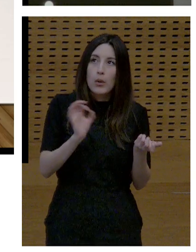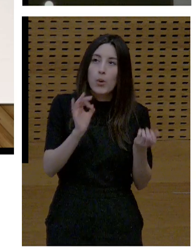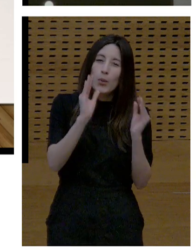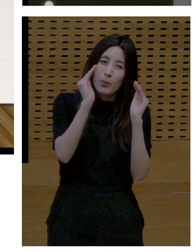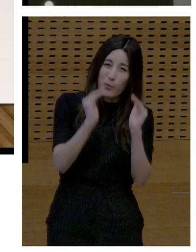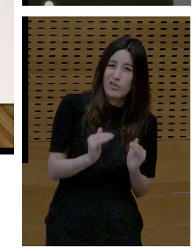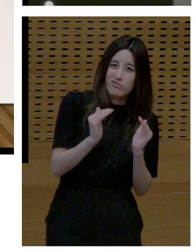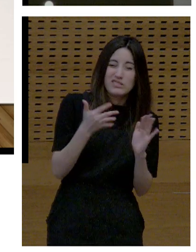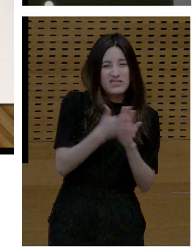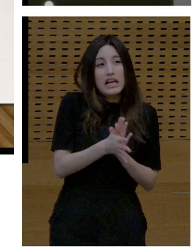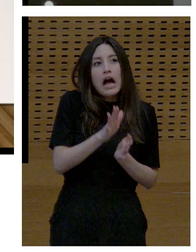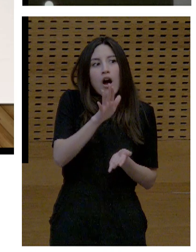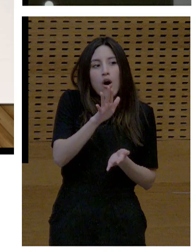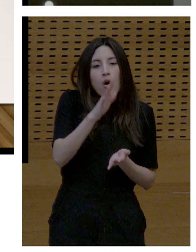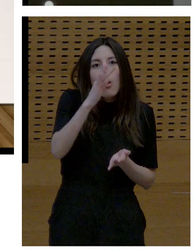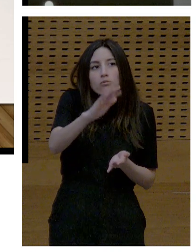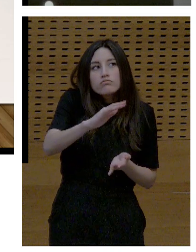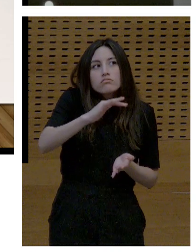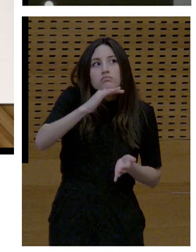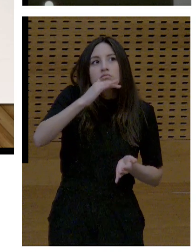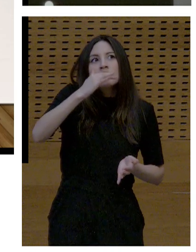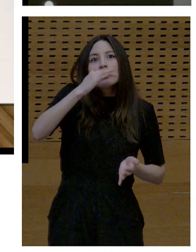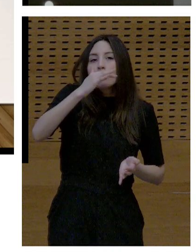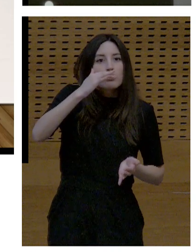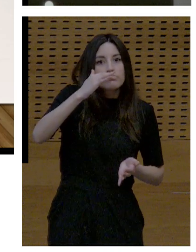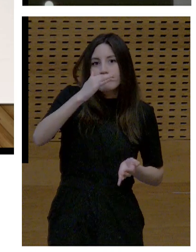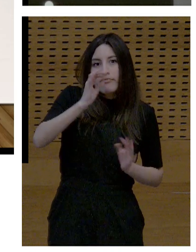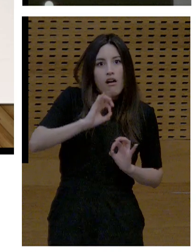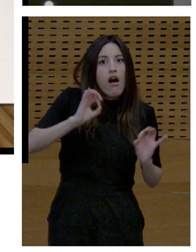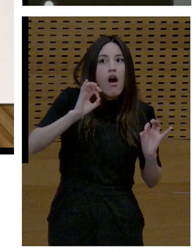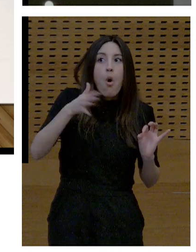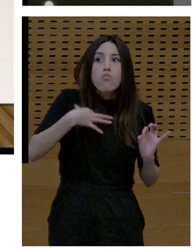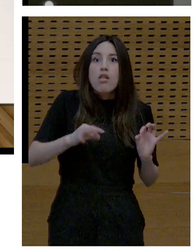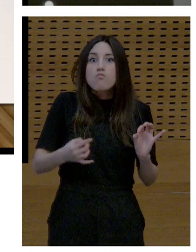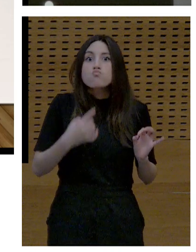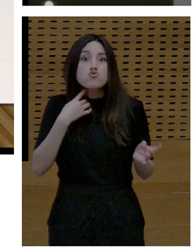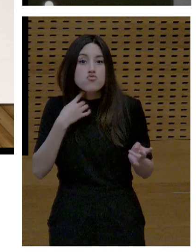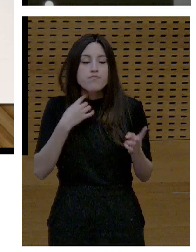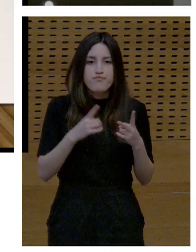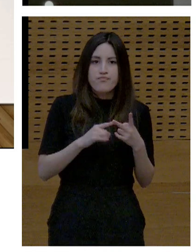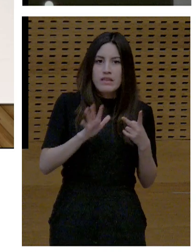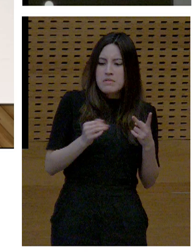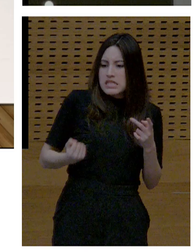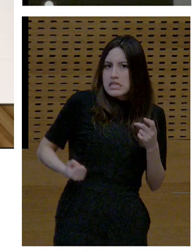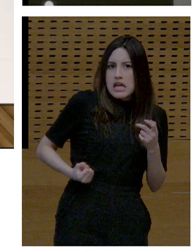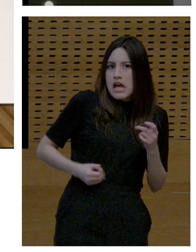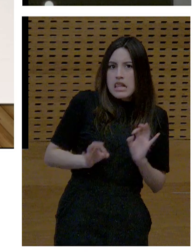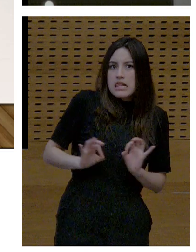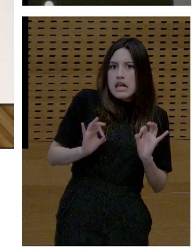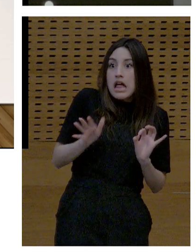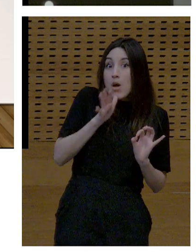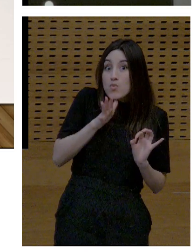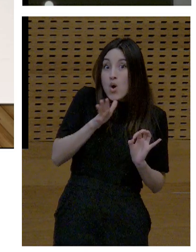olores diferentes o perder el olfato. El estreñimiento por afectación de estas neuronas que os digo que mueven